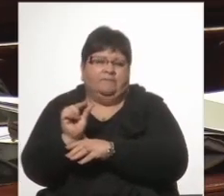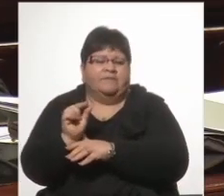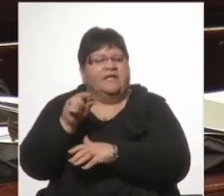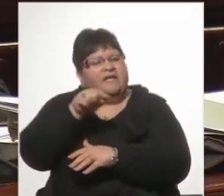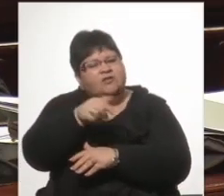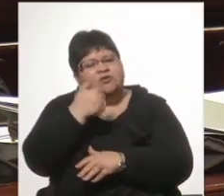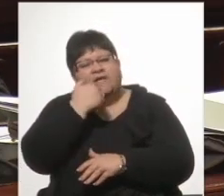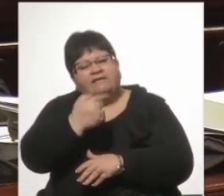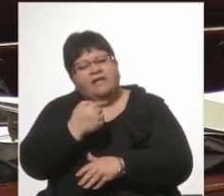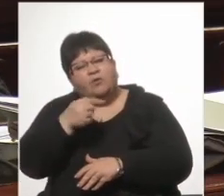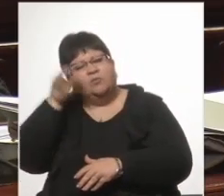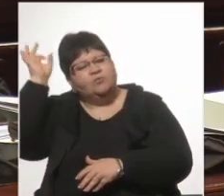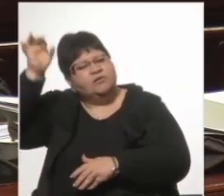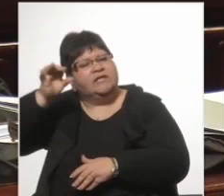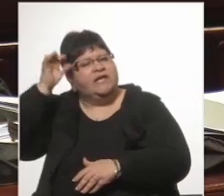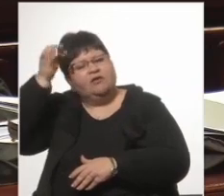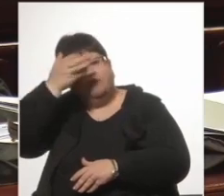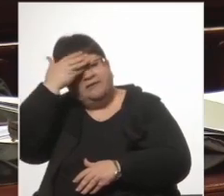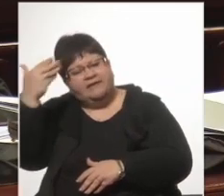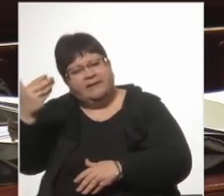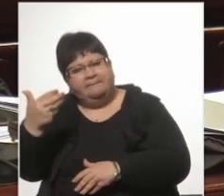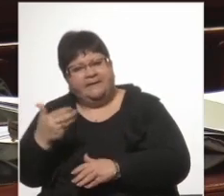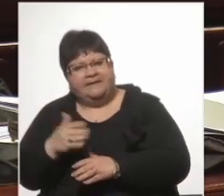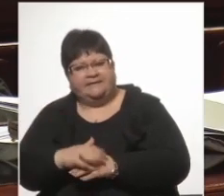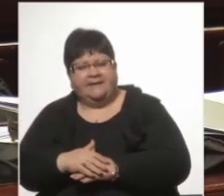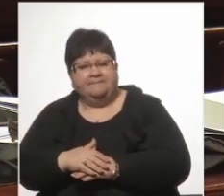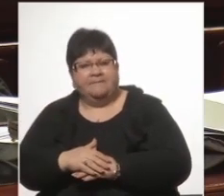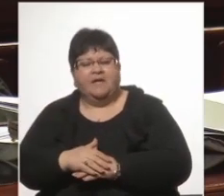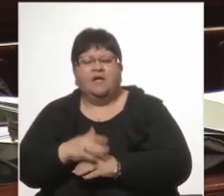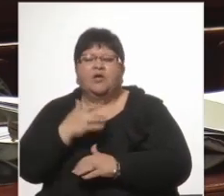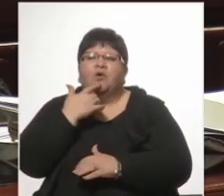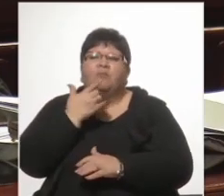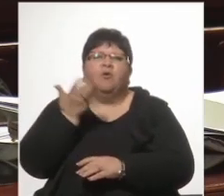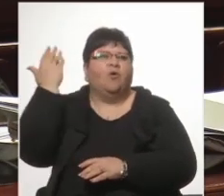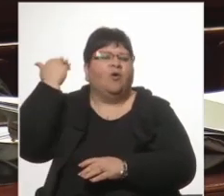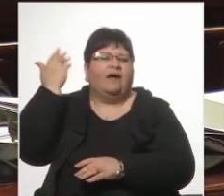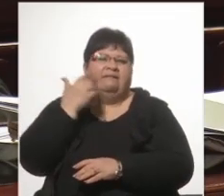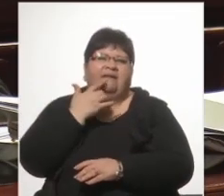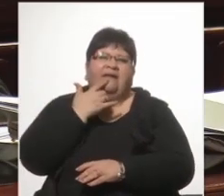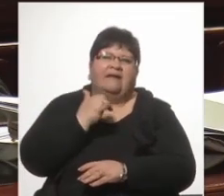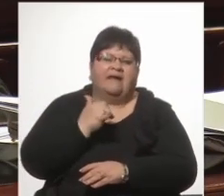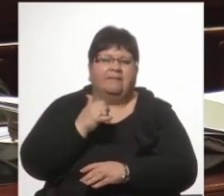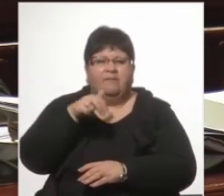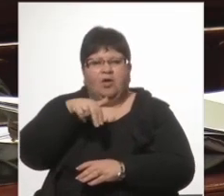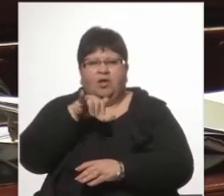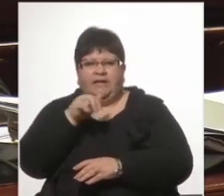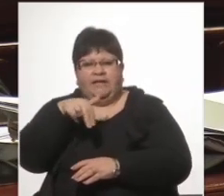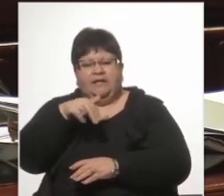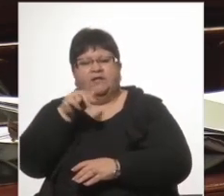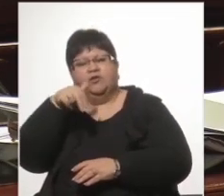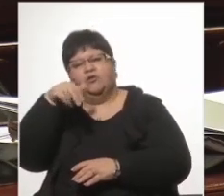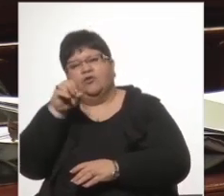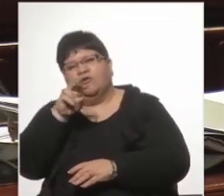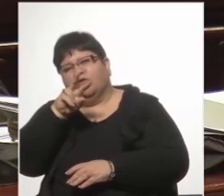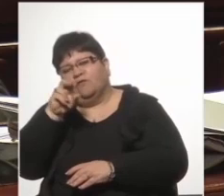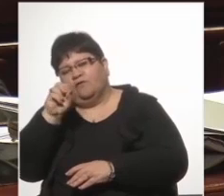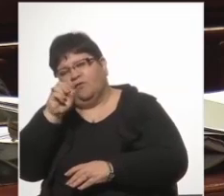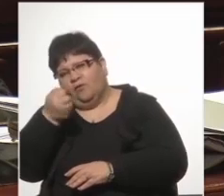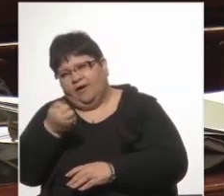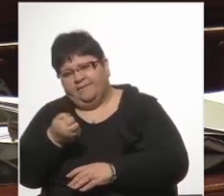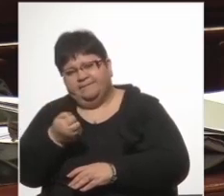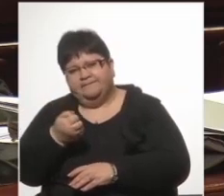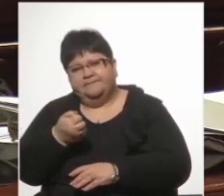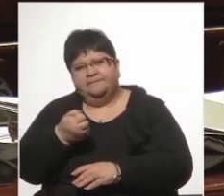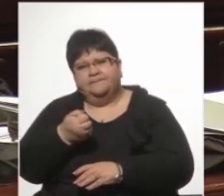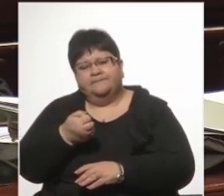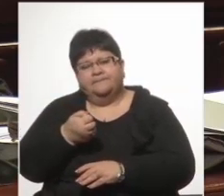amplista en ocasión del desafuero de su correligionario Noboa pueden ser trasladadas mutatis mutando al presente caso. Se